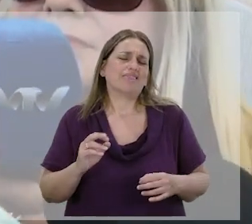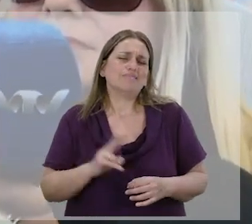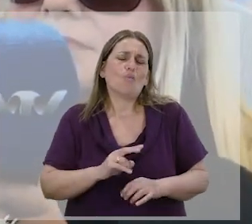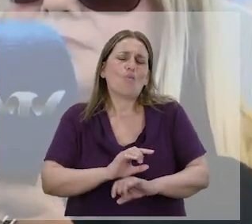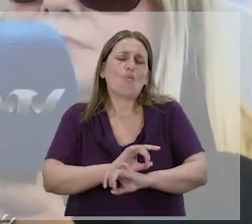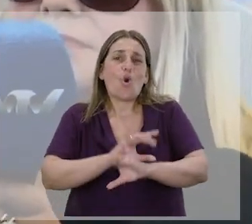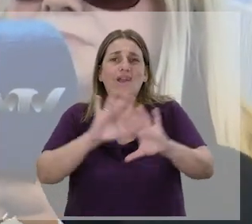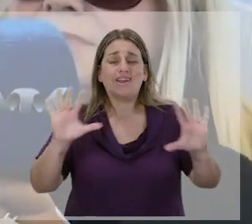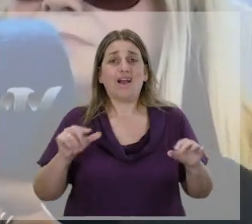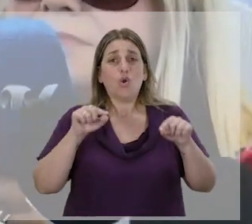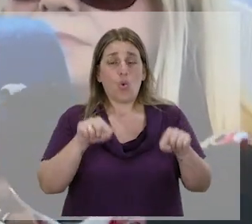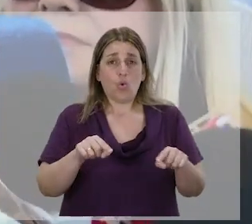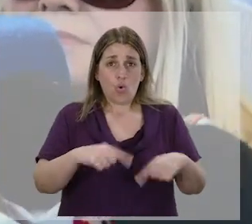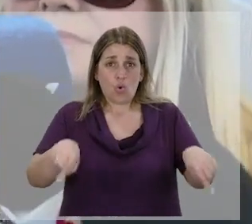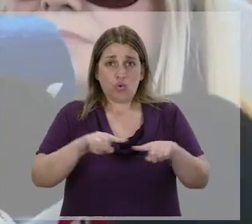En seguridad, notoriamente.